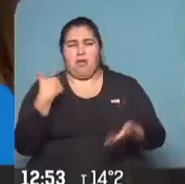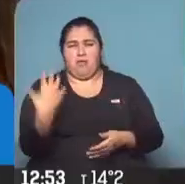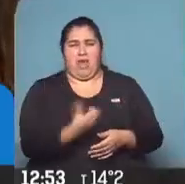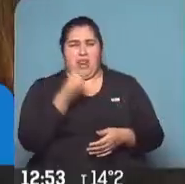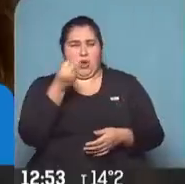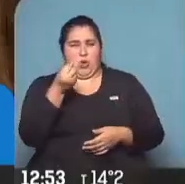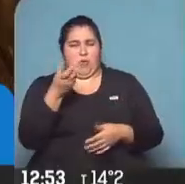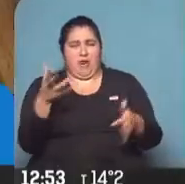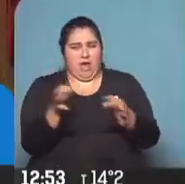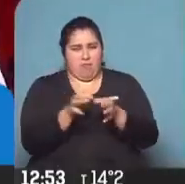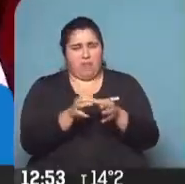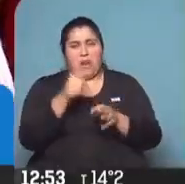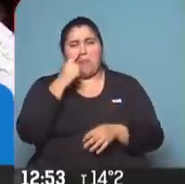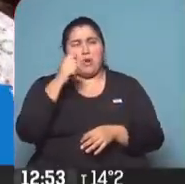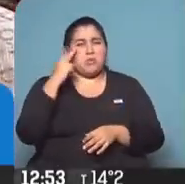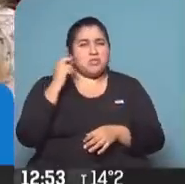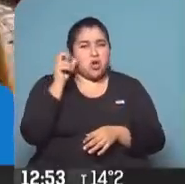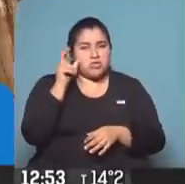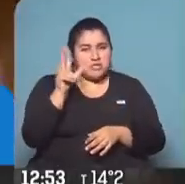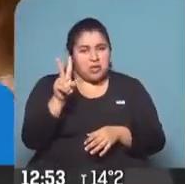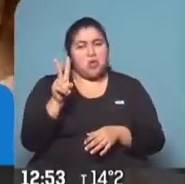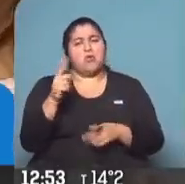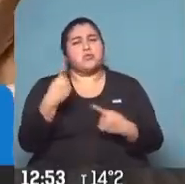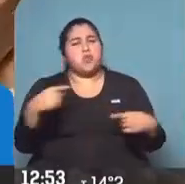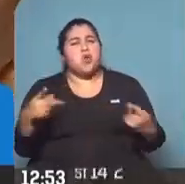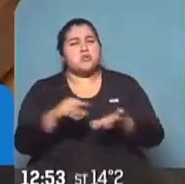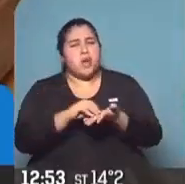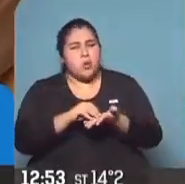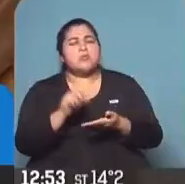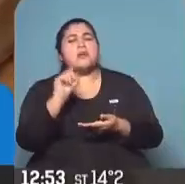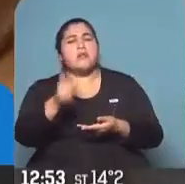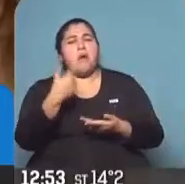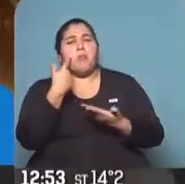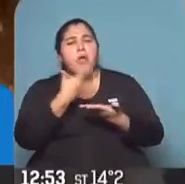máquinas en 1982 y también las primeras unidades